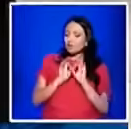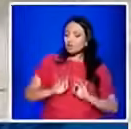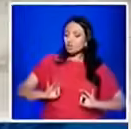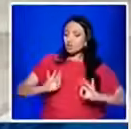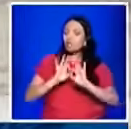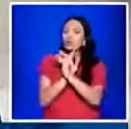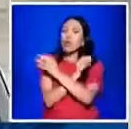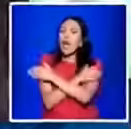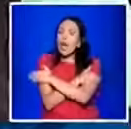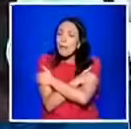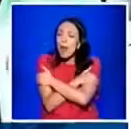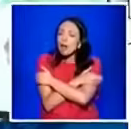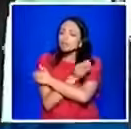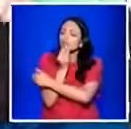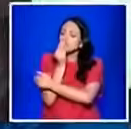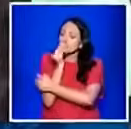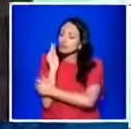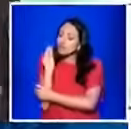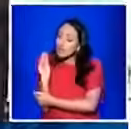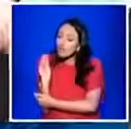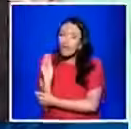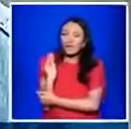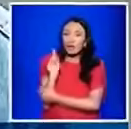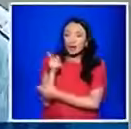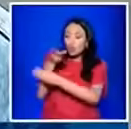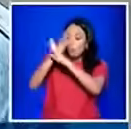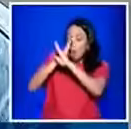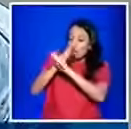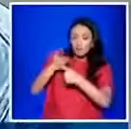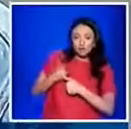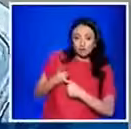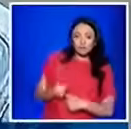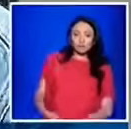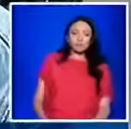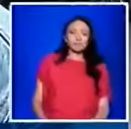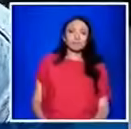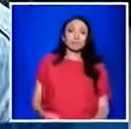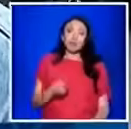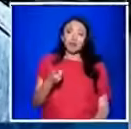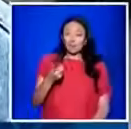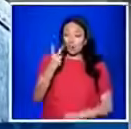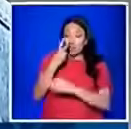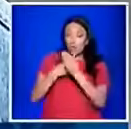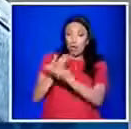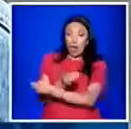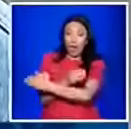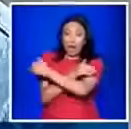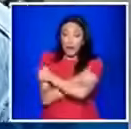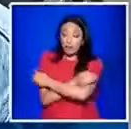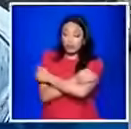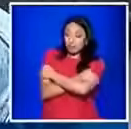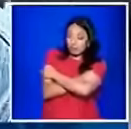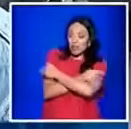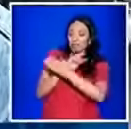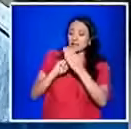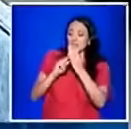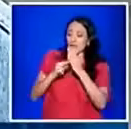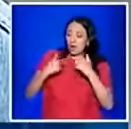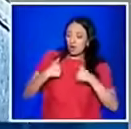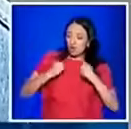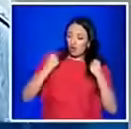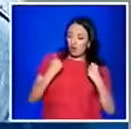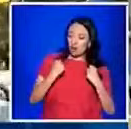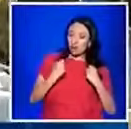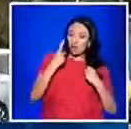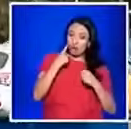quiero, para fortalecer esa figura de protección. A esa nueva fuerza para uno levantarse cada día, para seguir luchando y llevar el pan